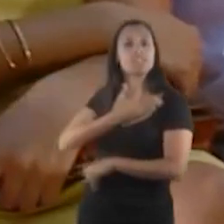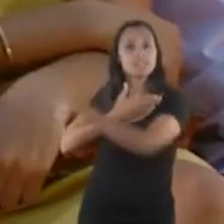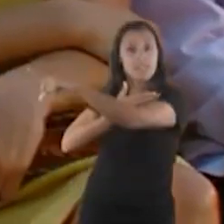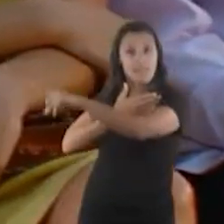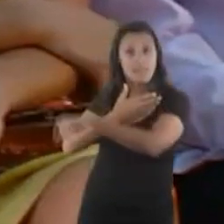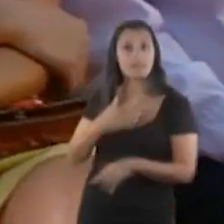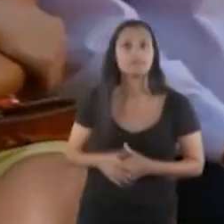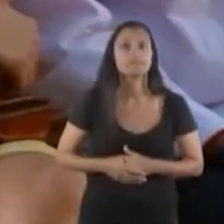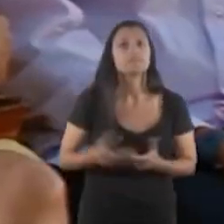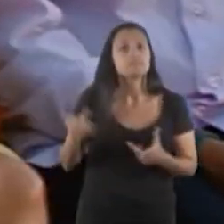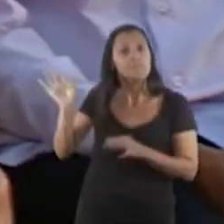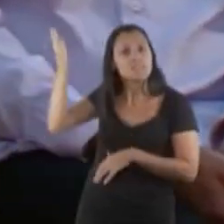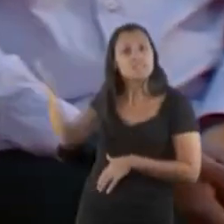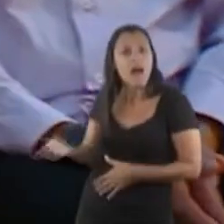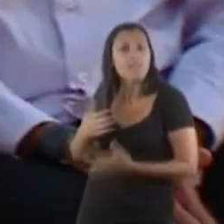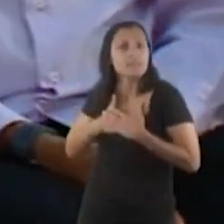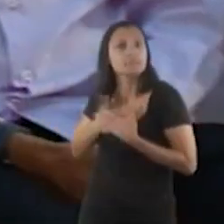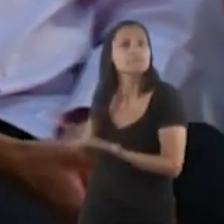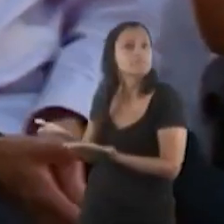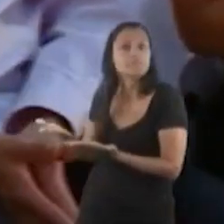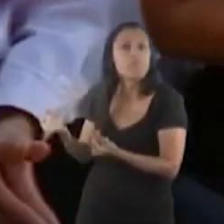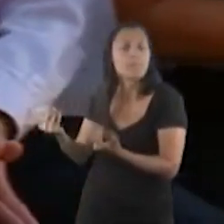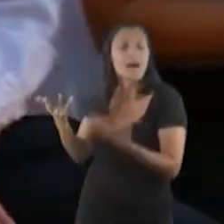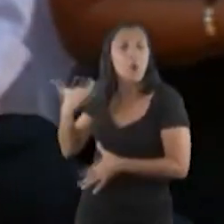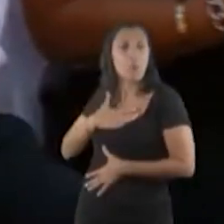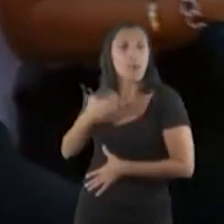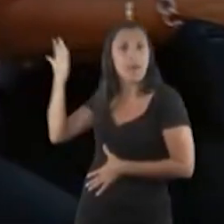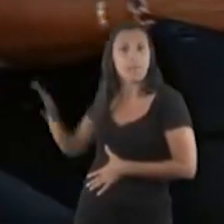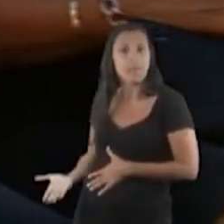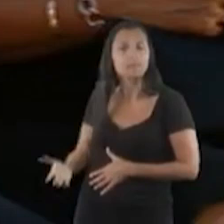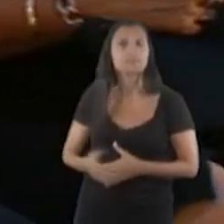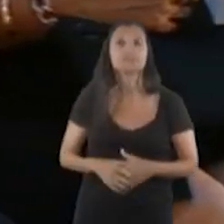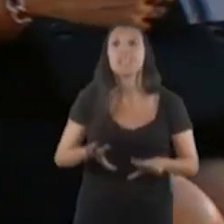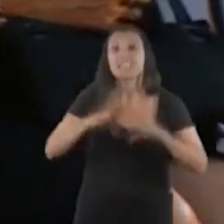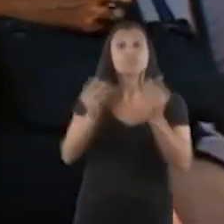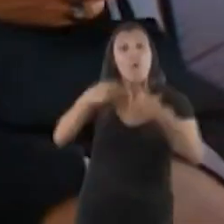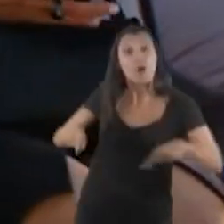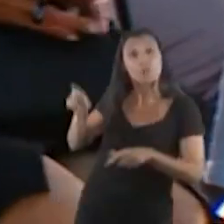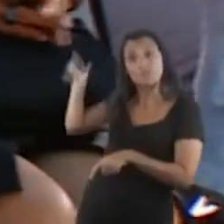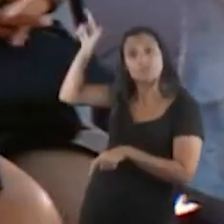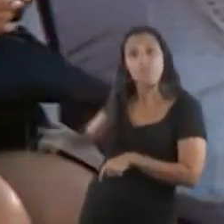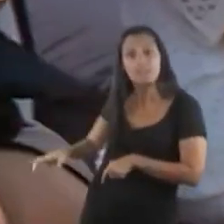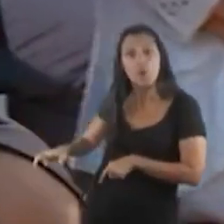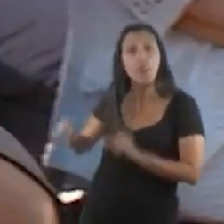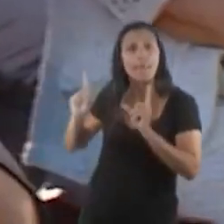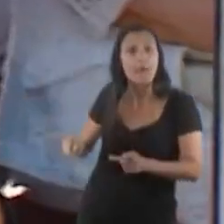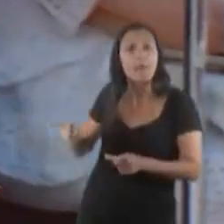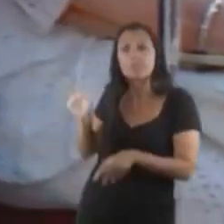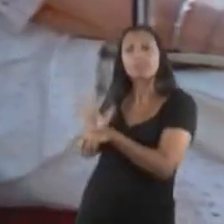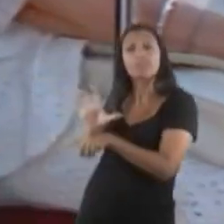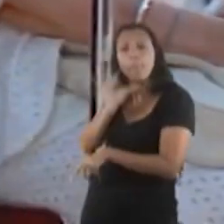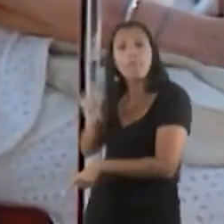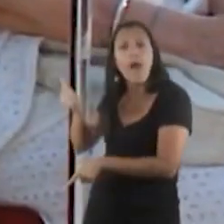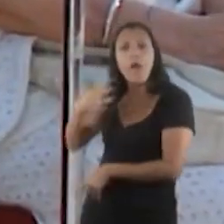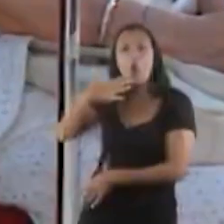Sabe Agustín todo lo que lo quiero, todo lo que lo aprecio, todo lo que lo valoro. Y en virtud de todos sus valores, en virtud del compromiso que siempre ha